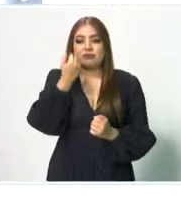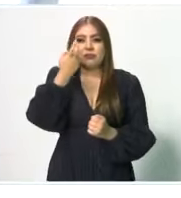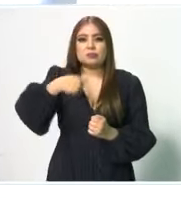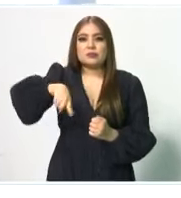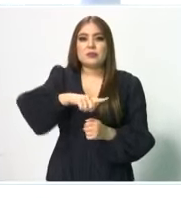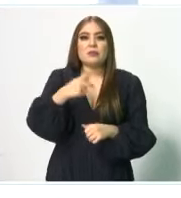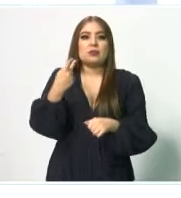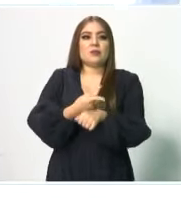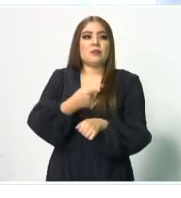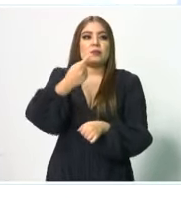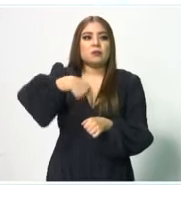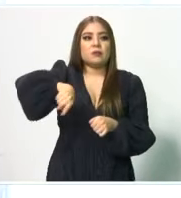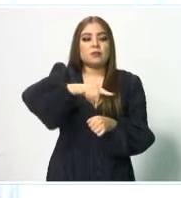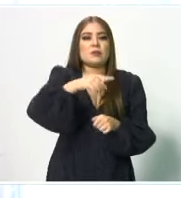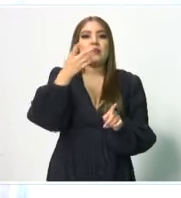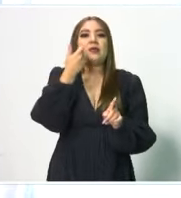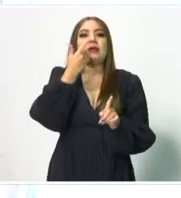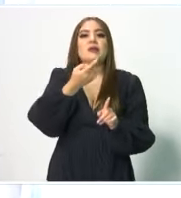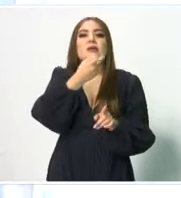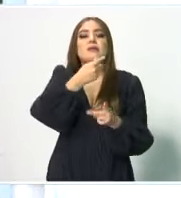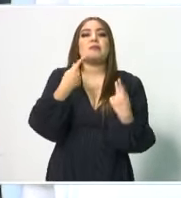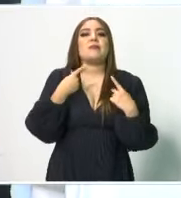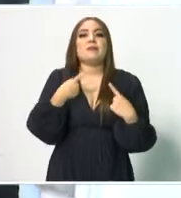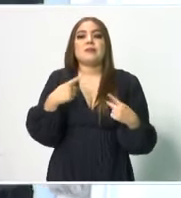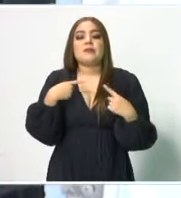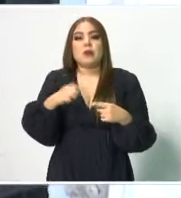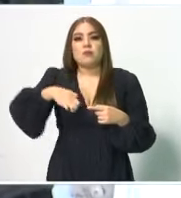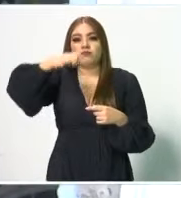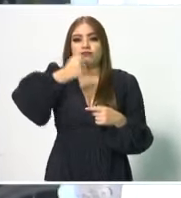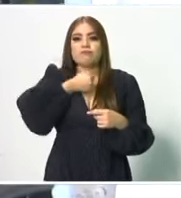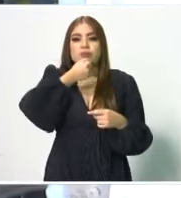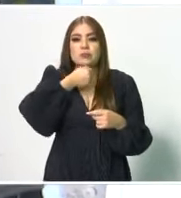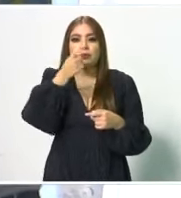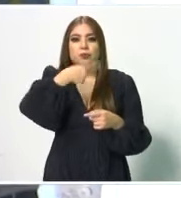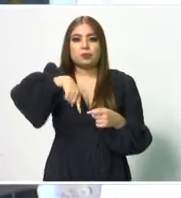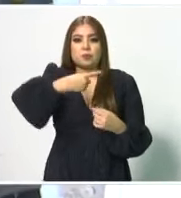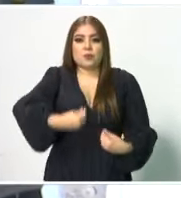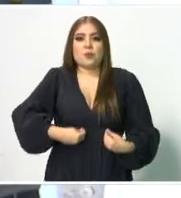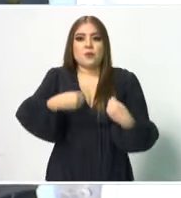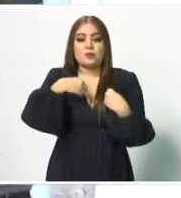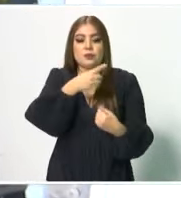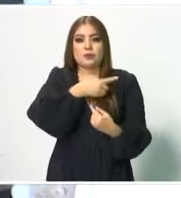está demandando la persona, pero vive sola, es un adulto mayor y vamos a investigar un poco más adelante.